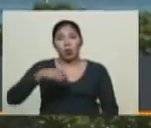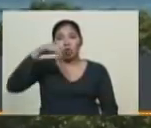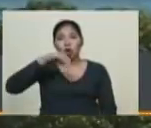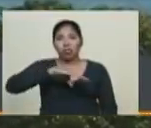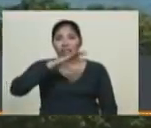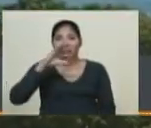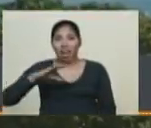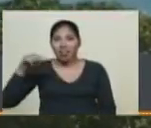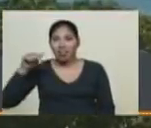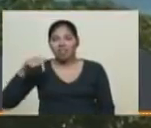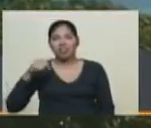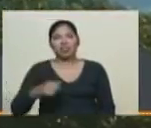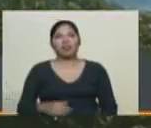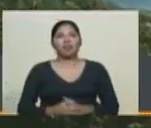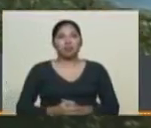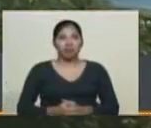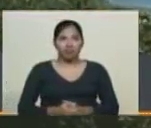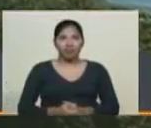Estamos en el norte de Sudamérica.